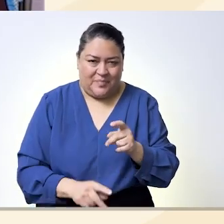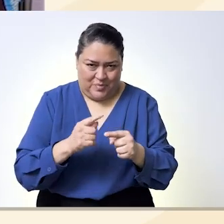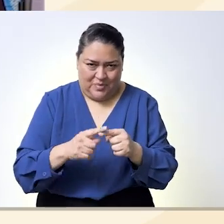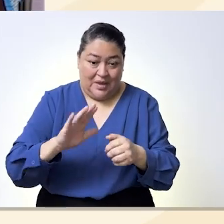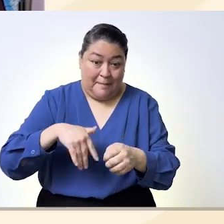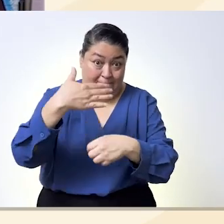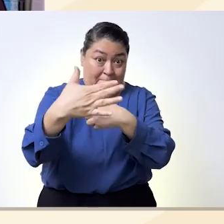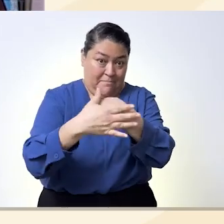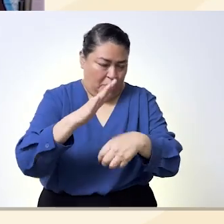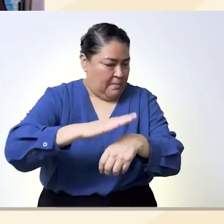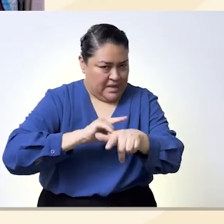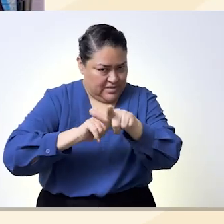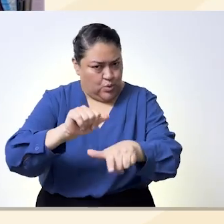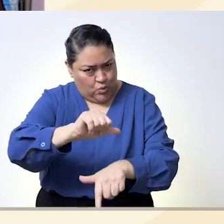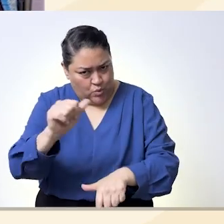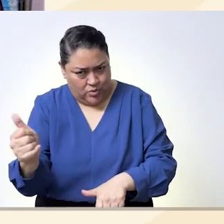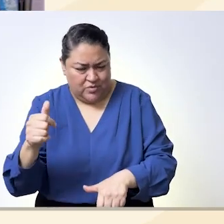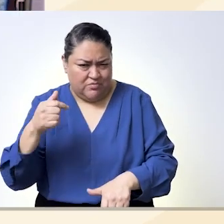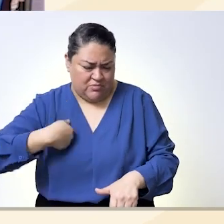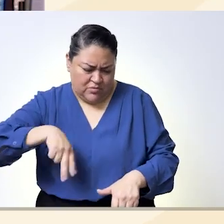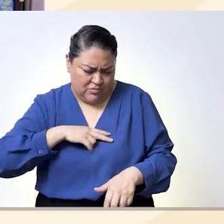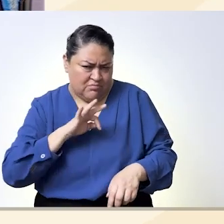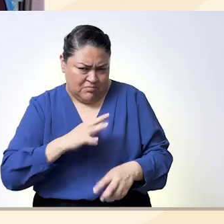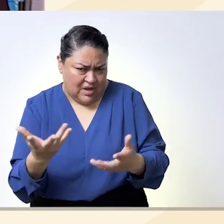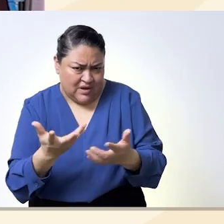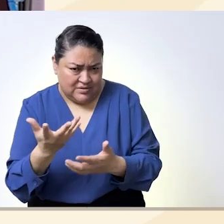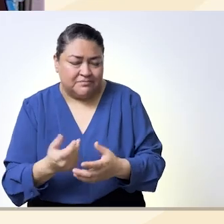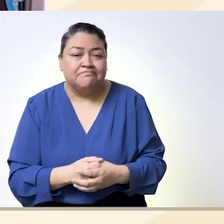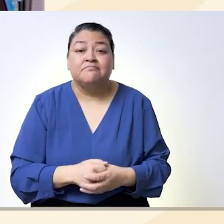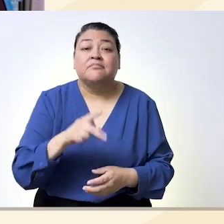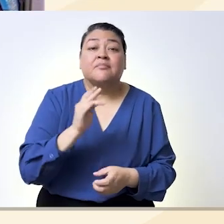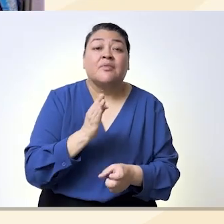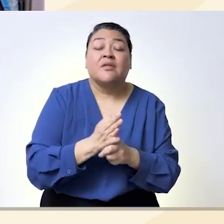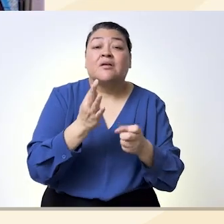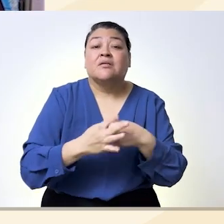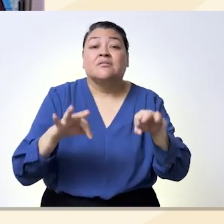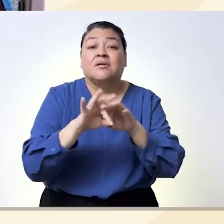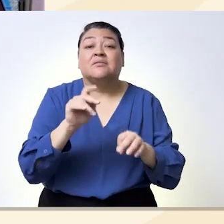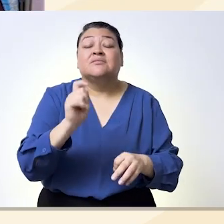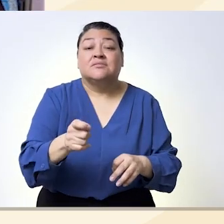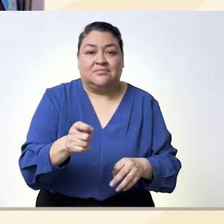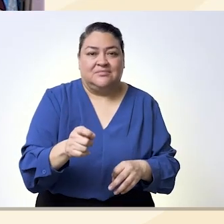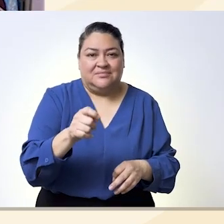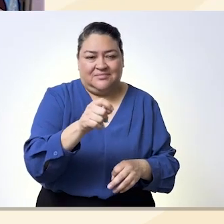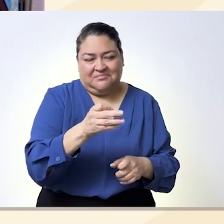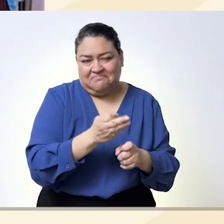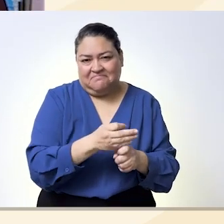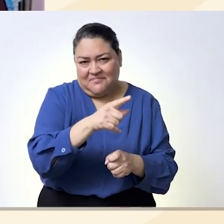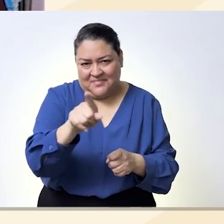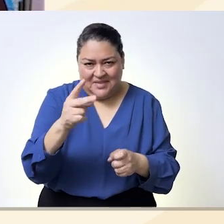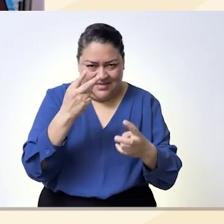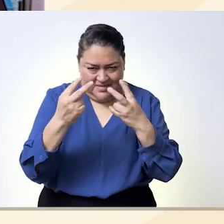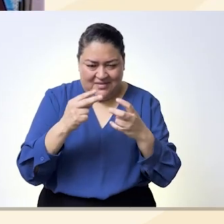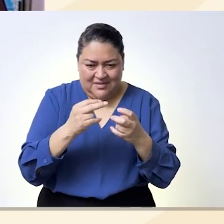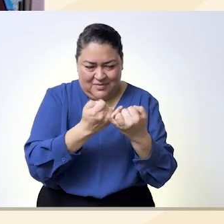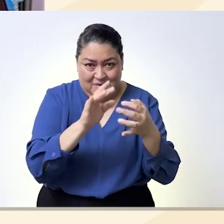las neurodivergencias. Y aquí hay un punto trascendental que al menos ustedes los que comenzaron ya nos compartieron, de la situación